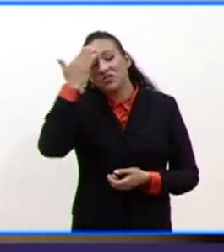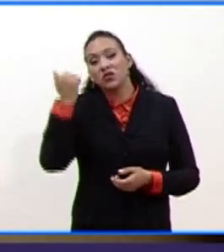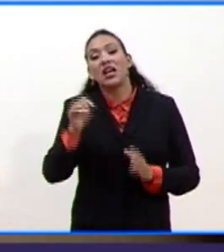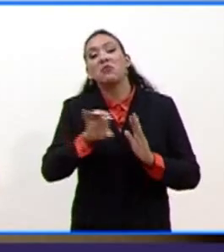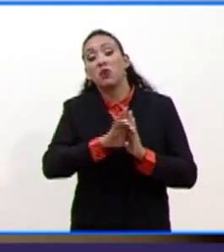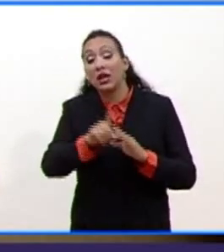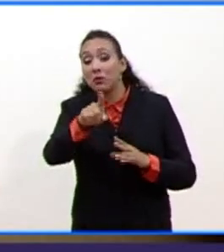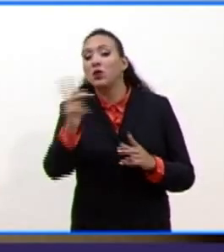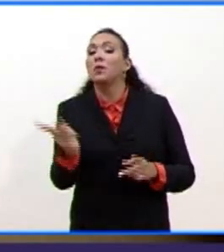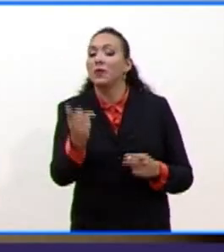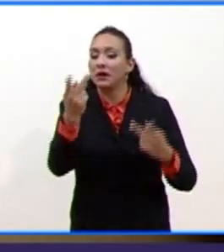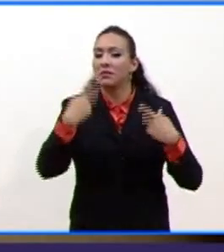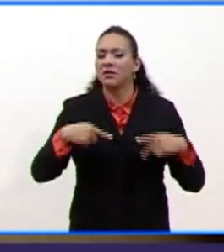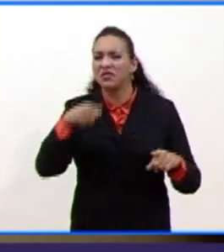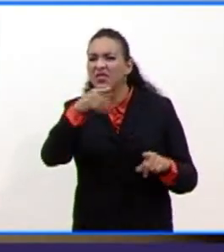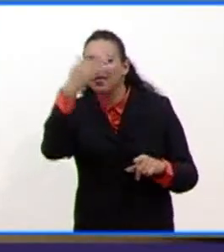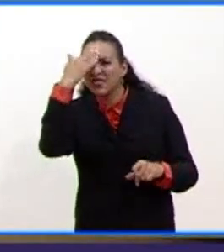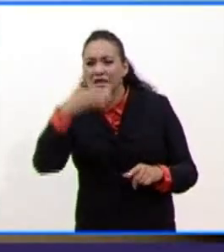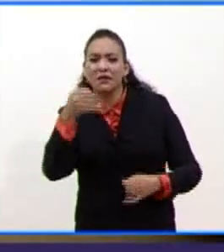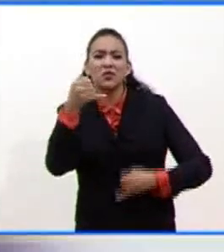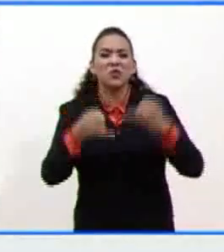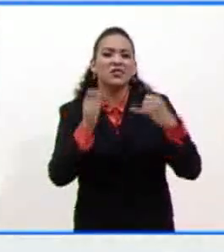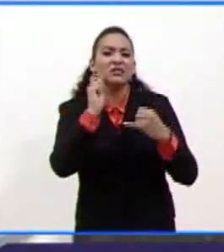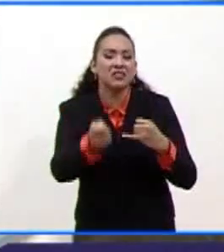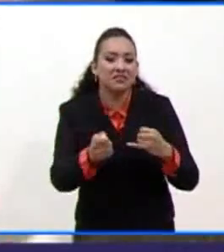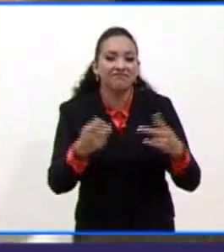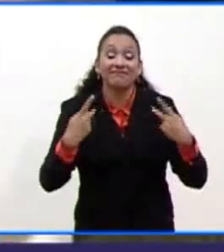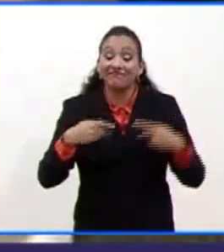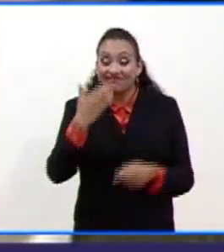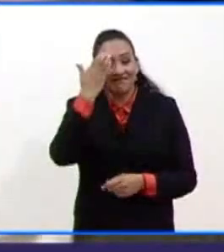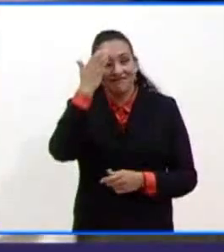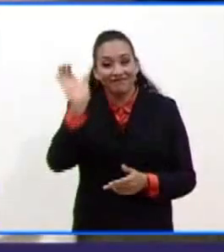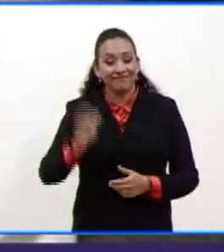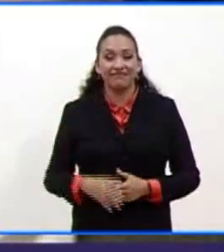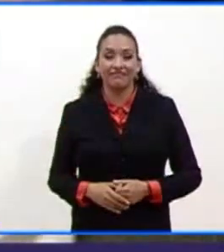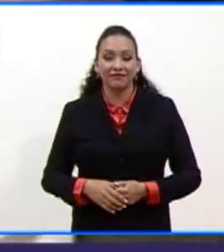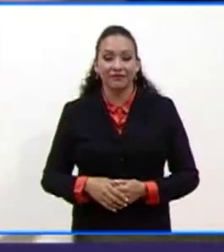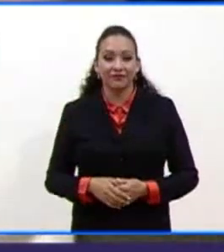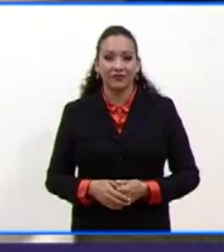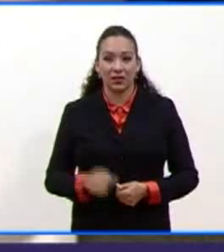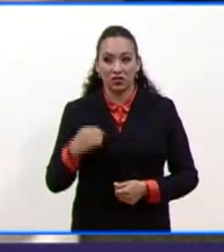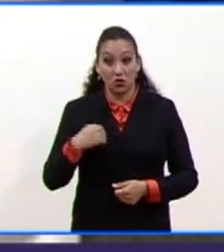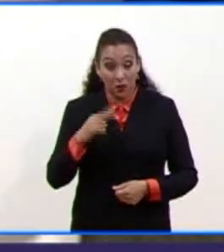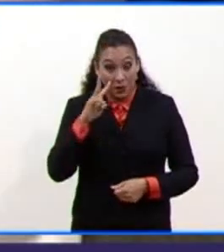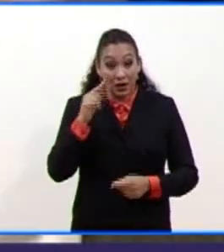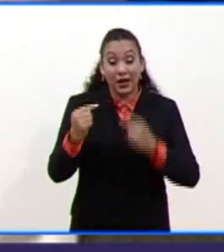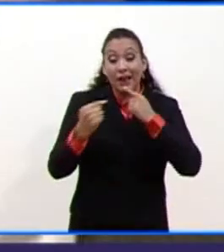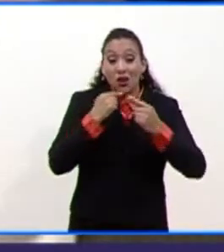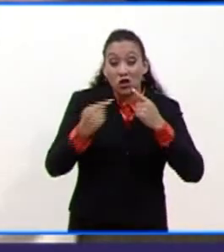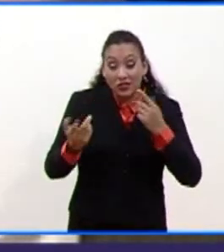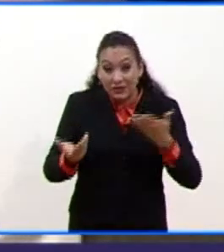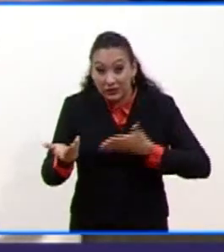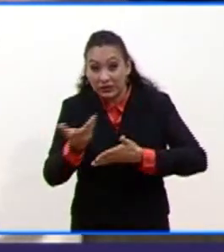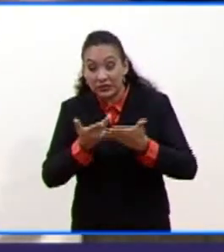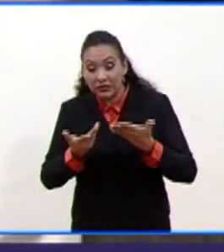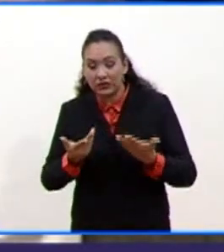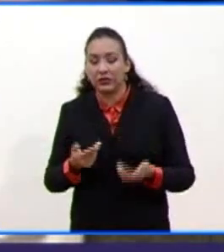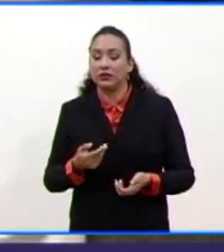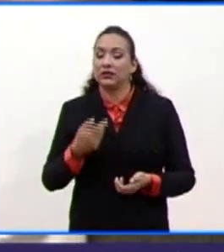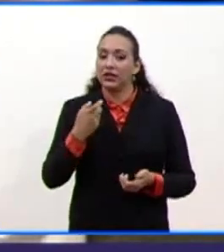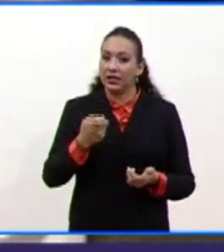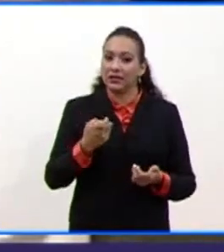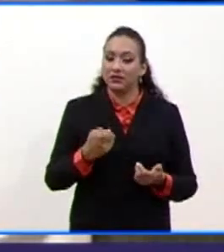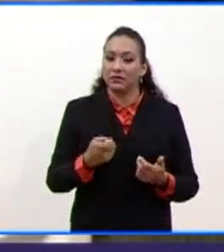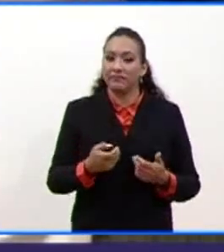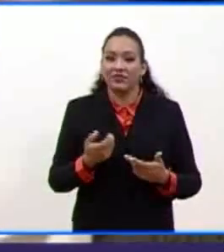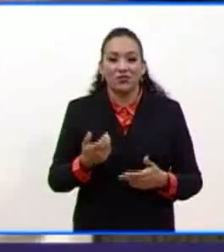específico un juez, qué hace un magistrado. Para mí los debates son piedra angular en los procesos